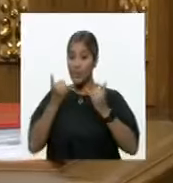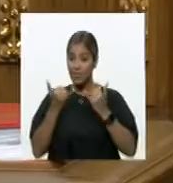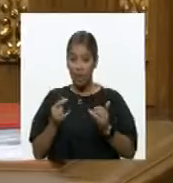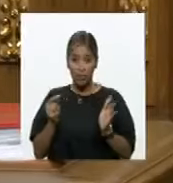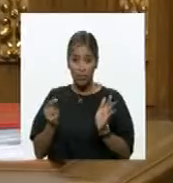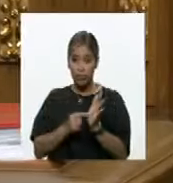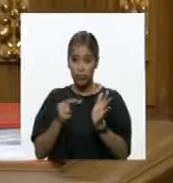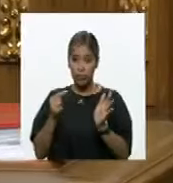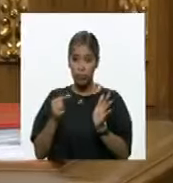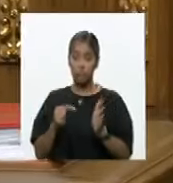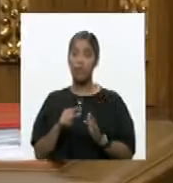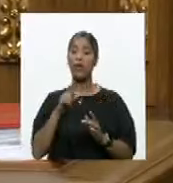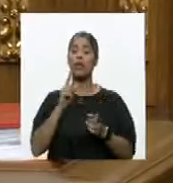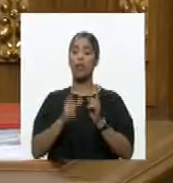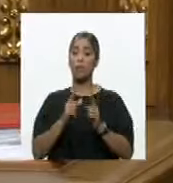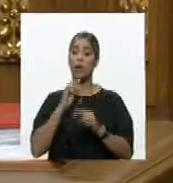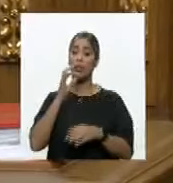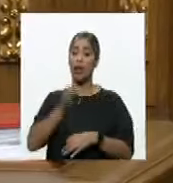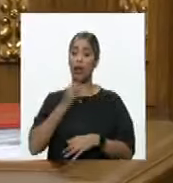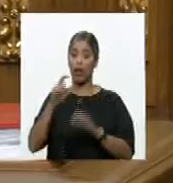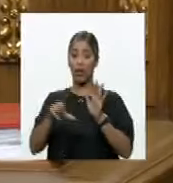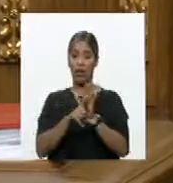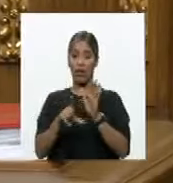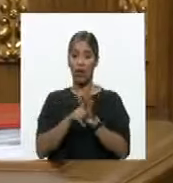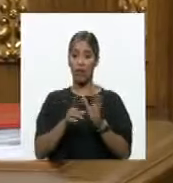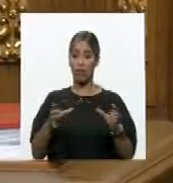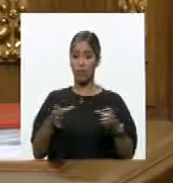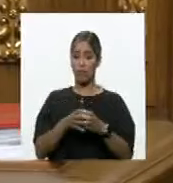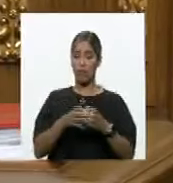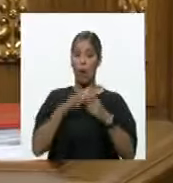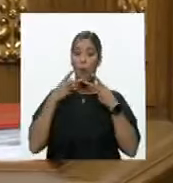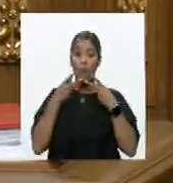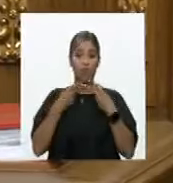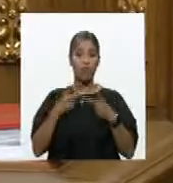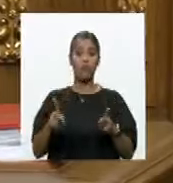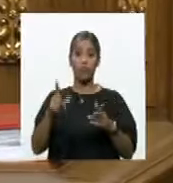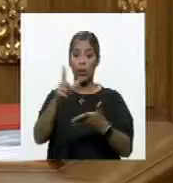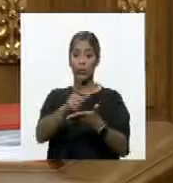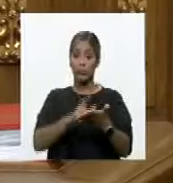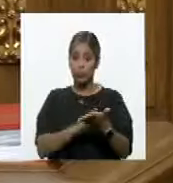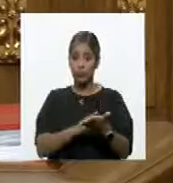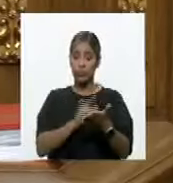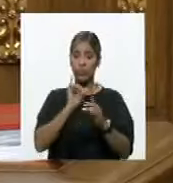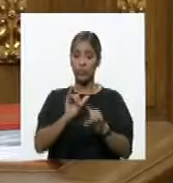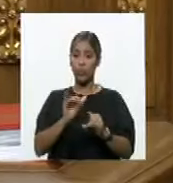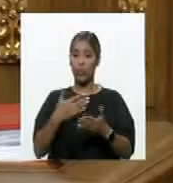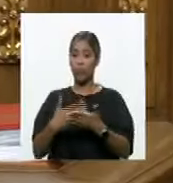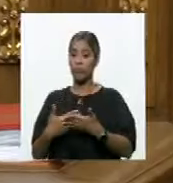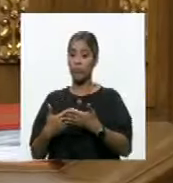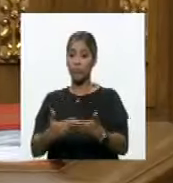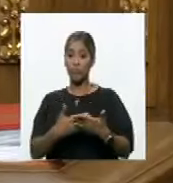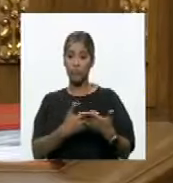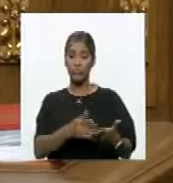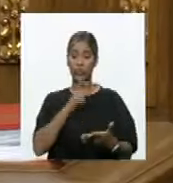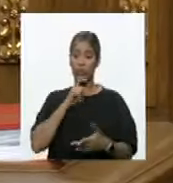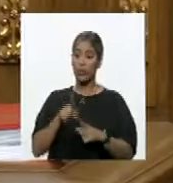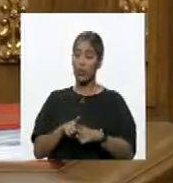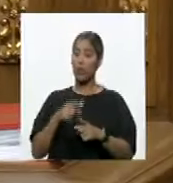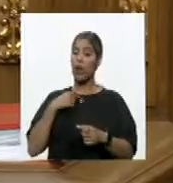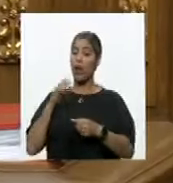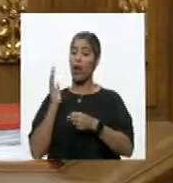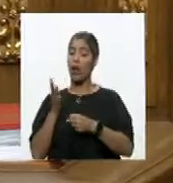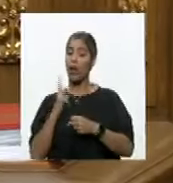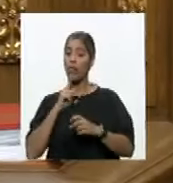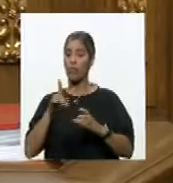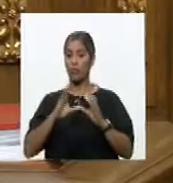Inmediatamente, de acuerdo a lo que señala la ley, el comité publica la lista de postulados en los medios de